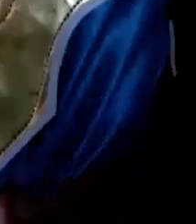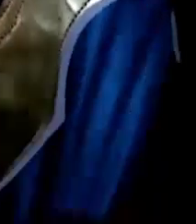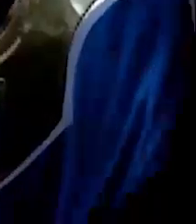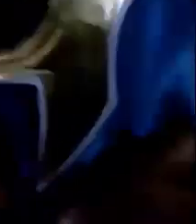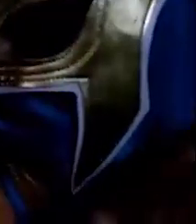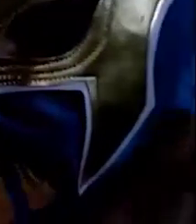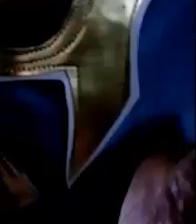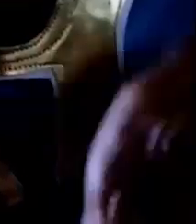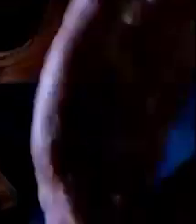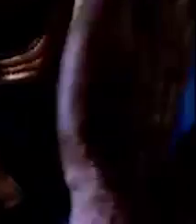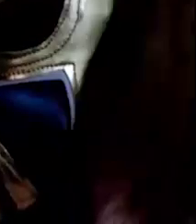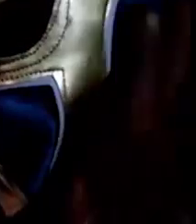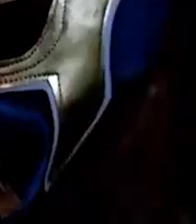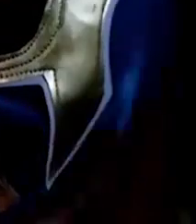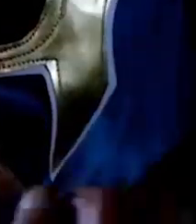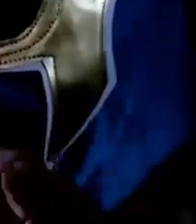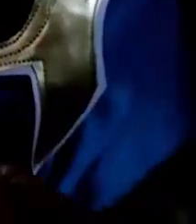y luego de esto